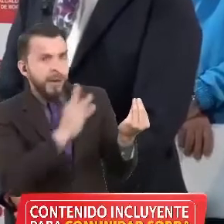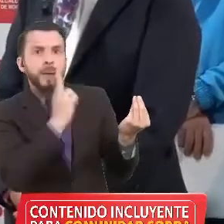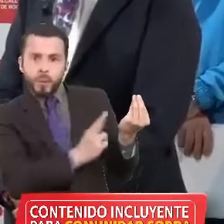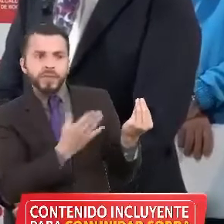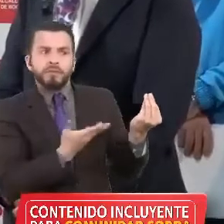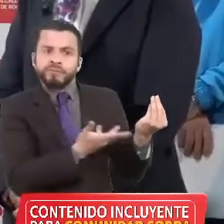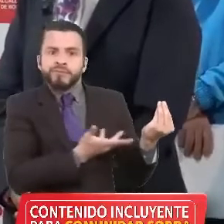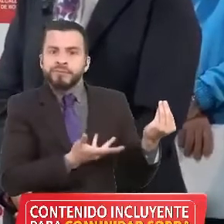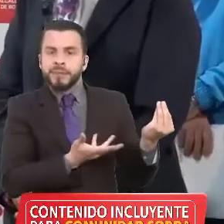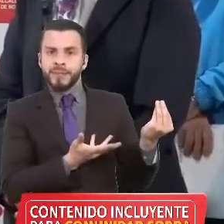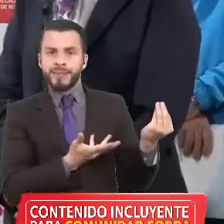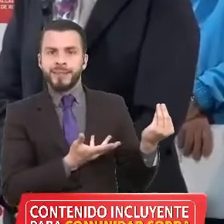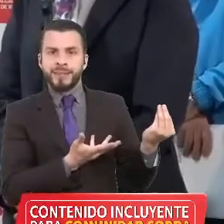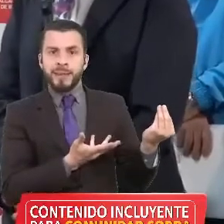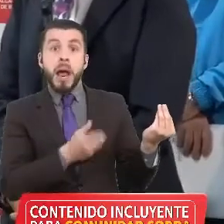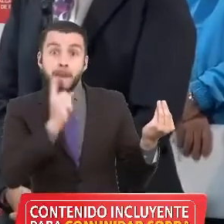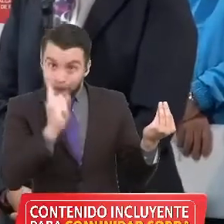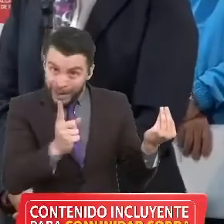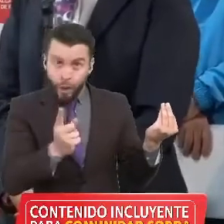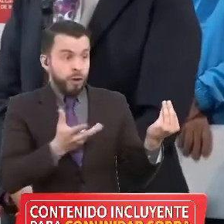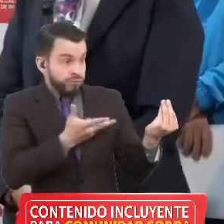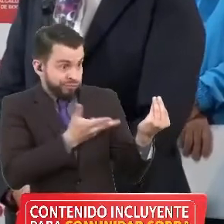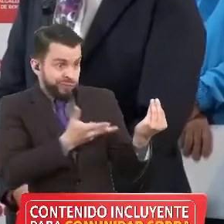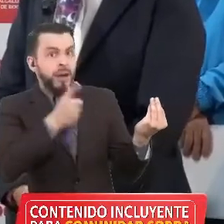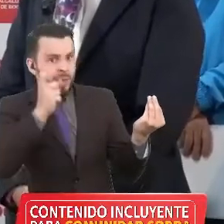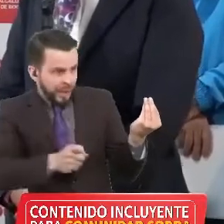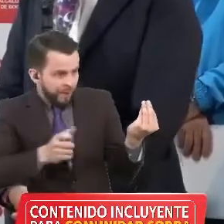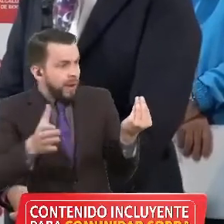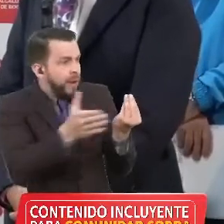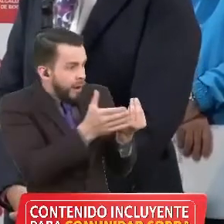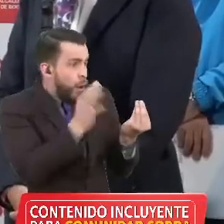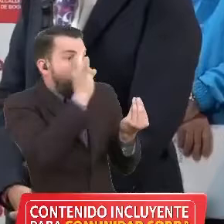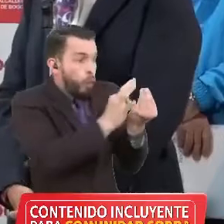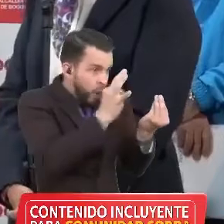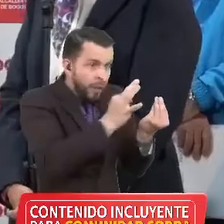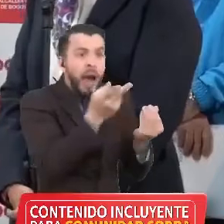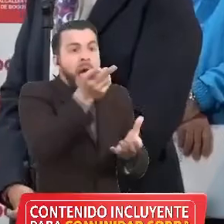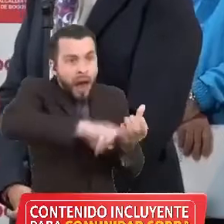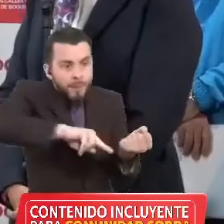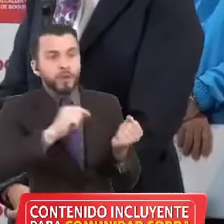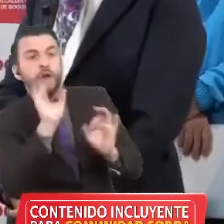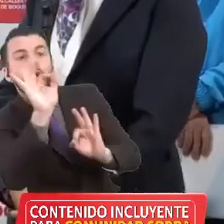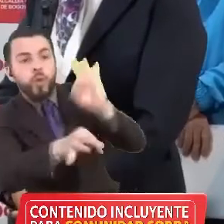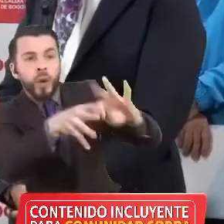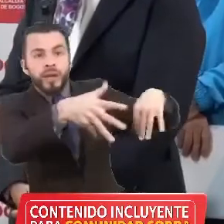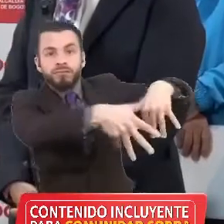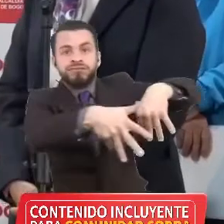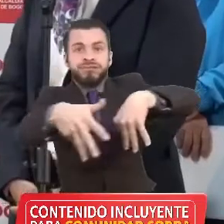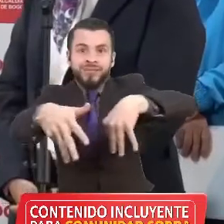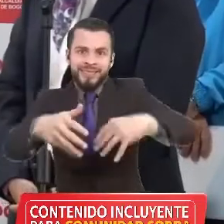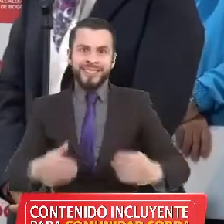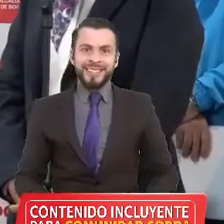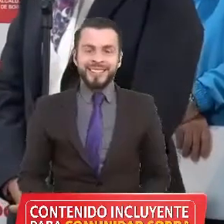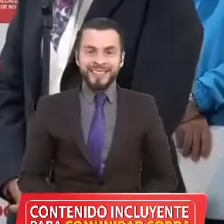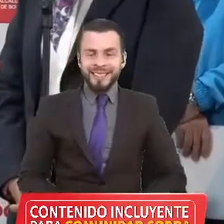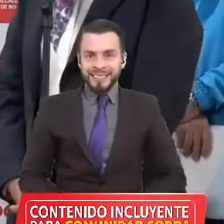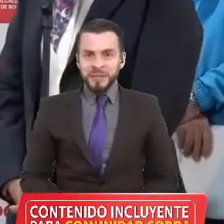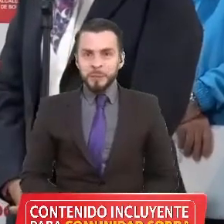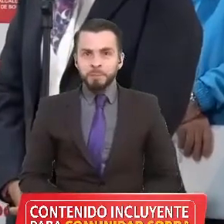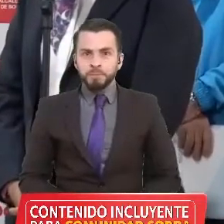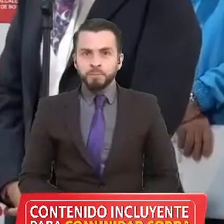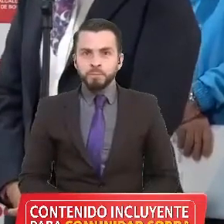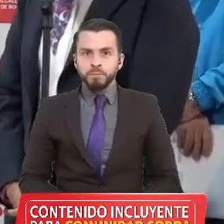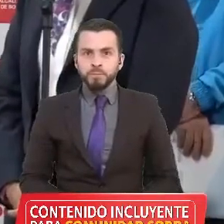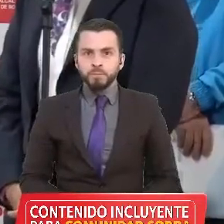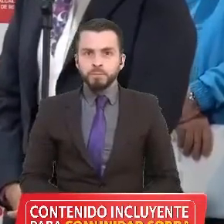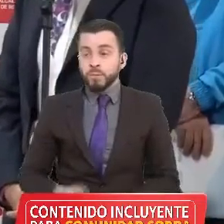no manifiestan incluso frente a hechos de violencia más generalizados el uso de la fuerza